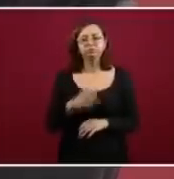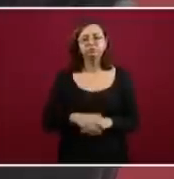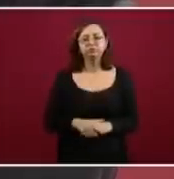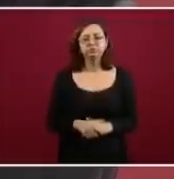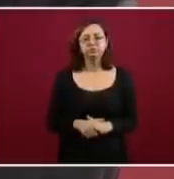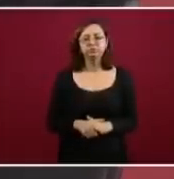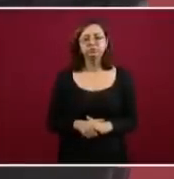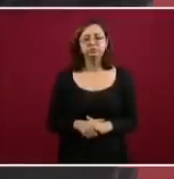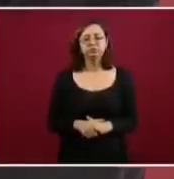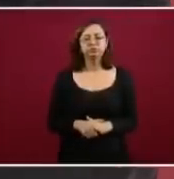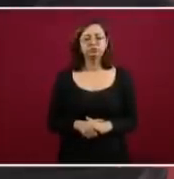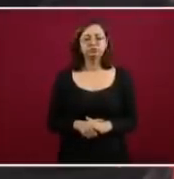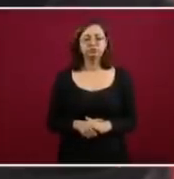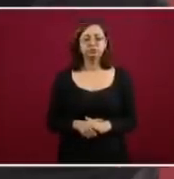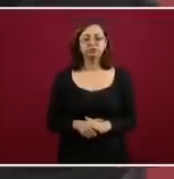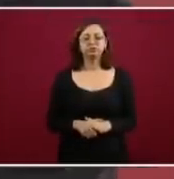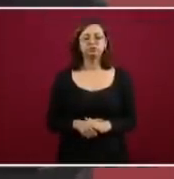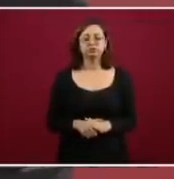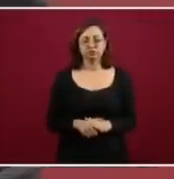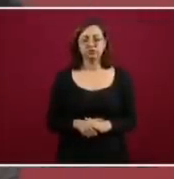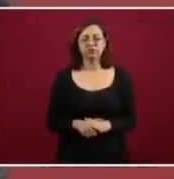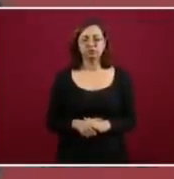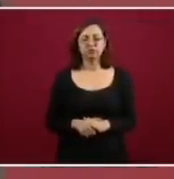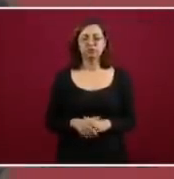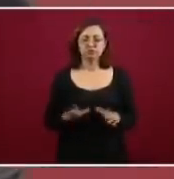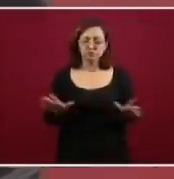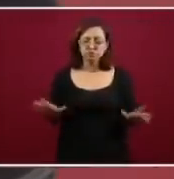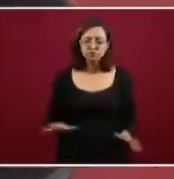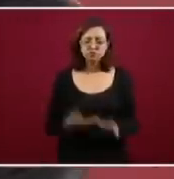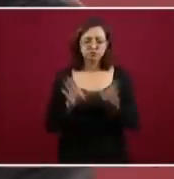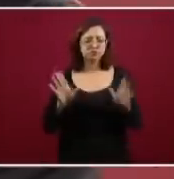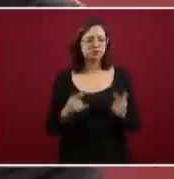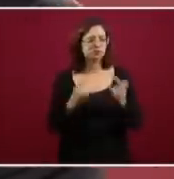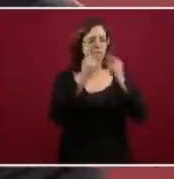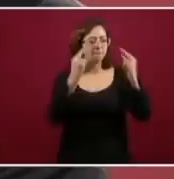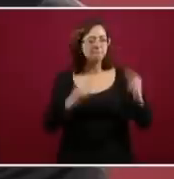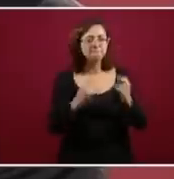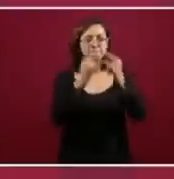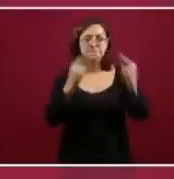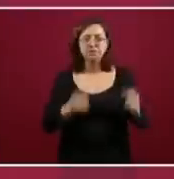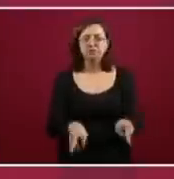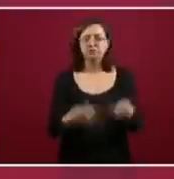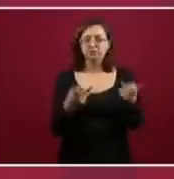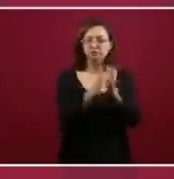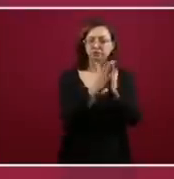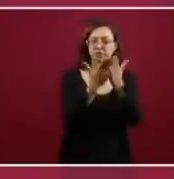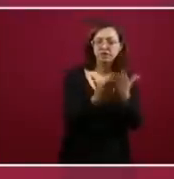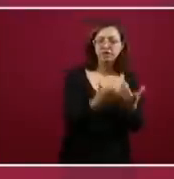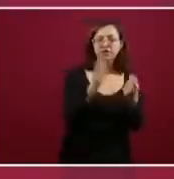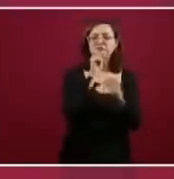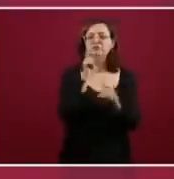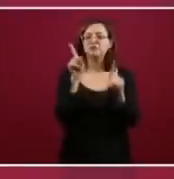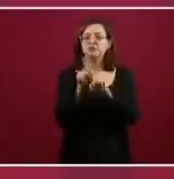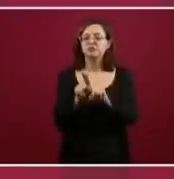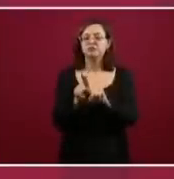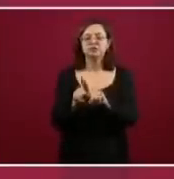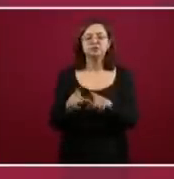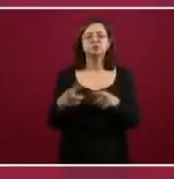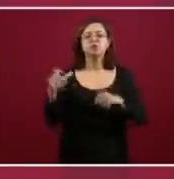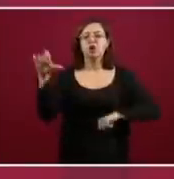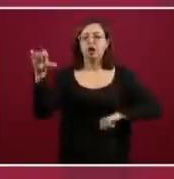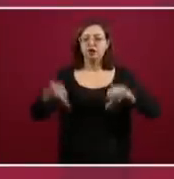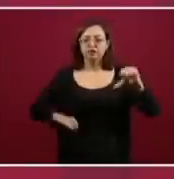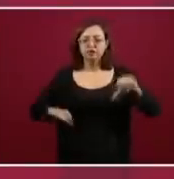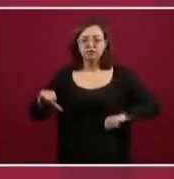se están promoviendo las ferias se participa en todas las